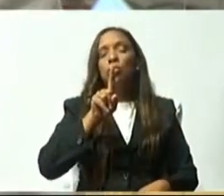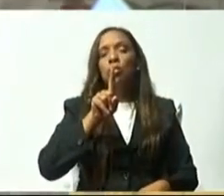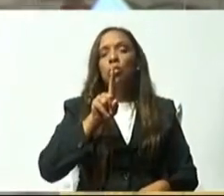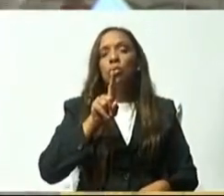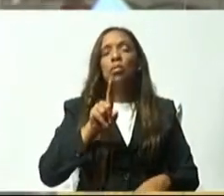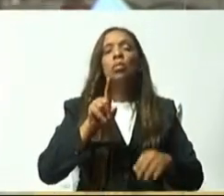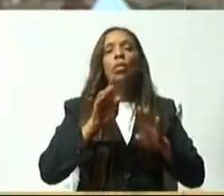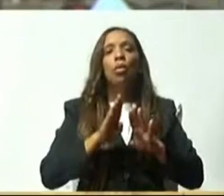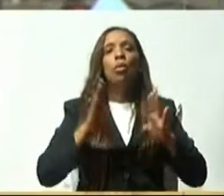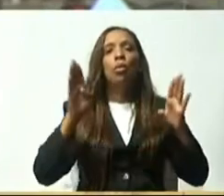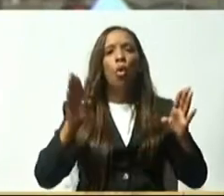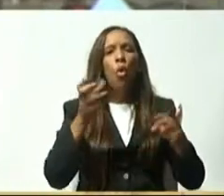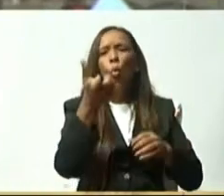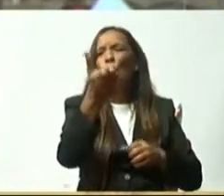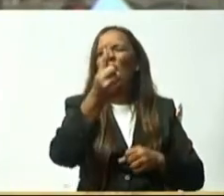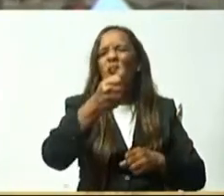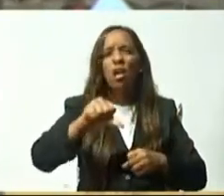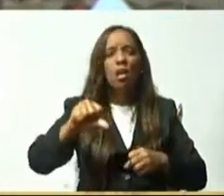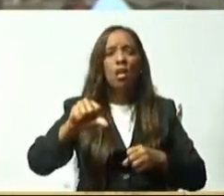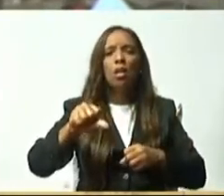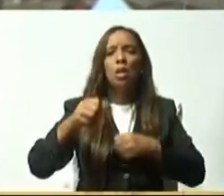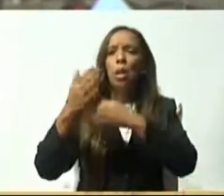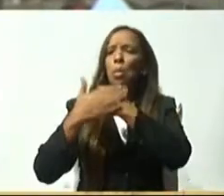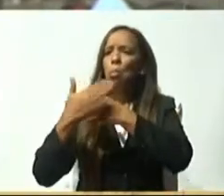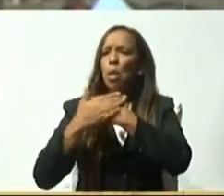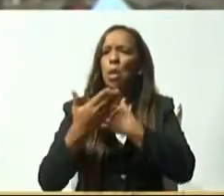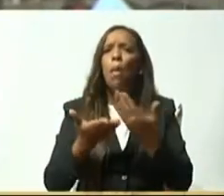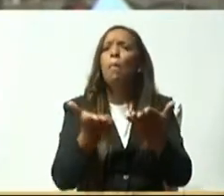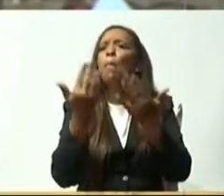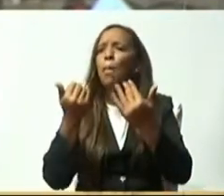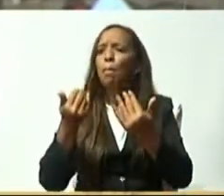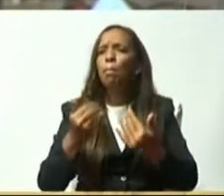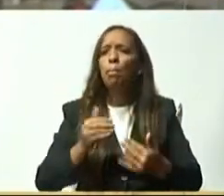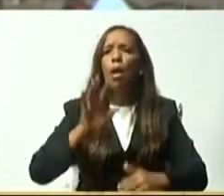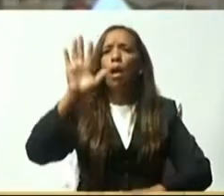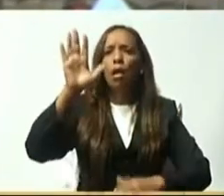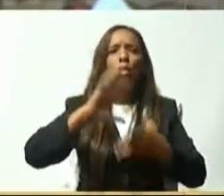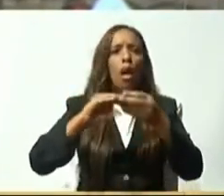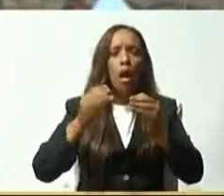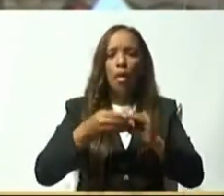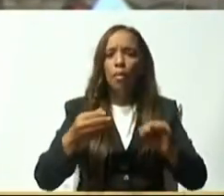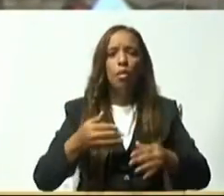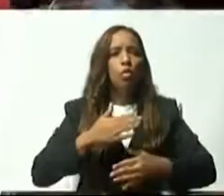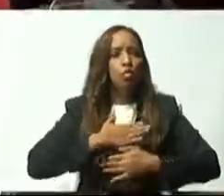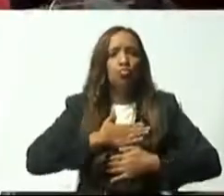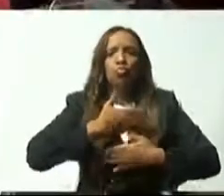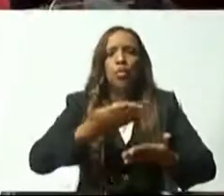y en el escenario que sea y frente a quien sea. Muchas gracias y buenos días.